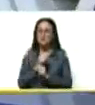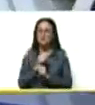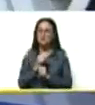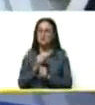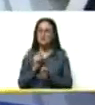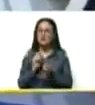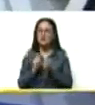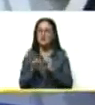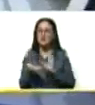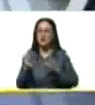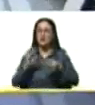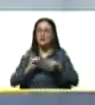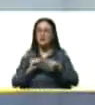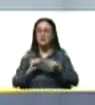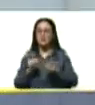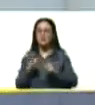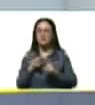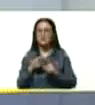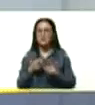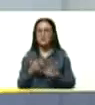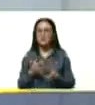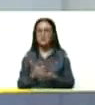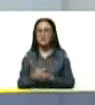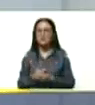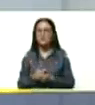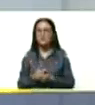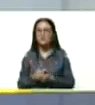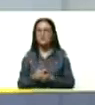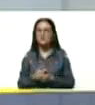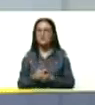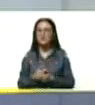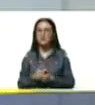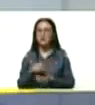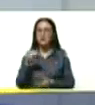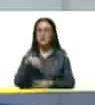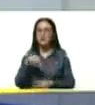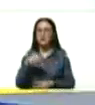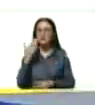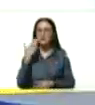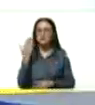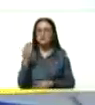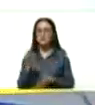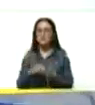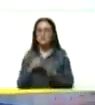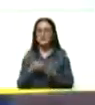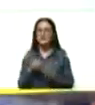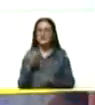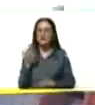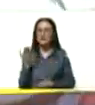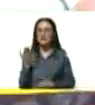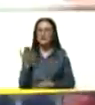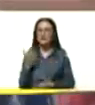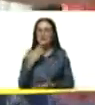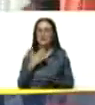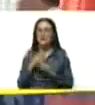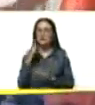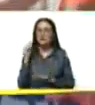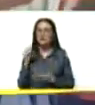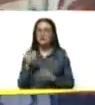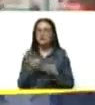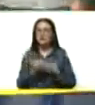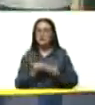y adaptamos los primeros corazones de cruzamiento aquí en zona rental y bueno, gracias a Dios quedaron como